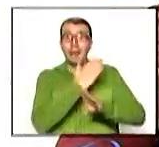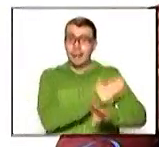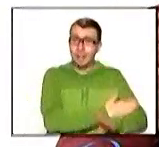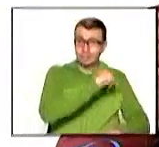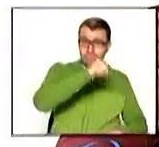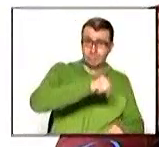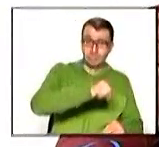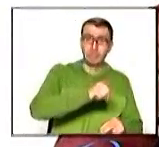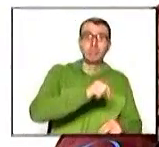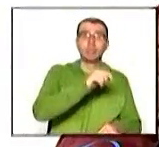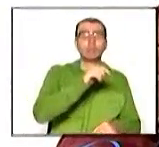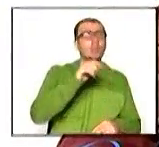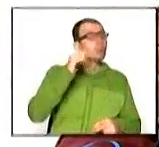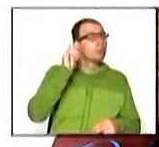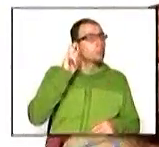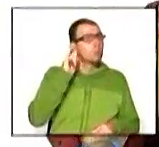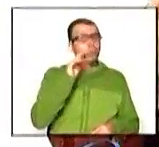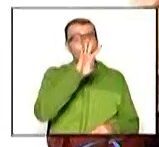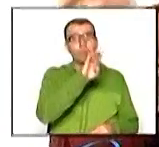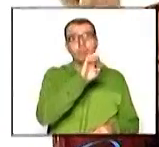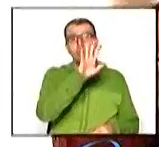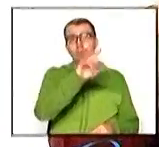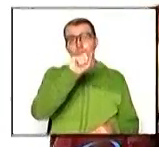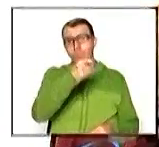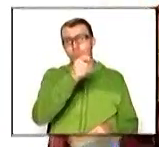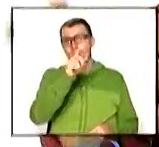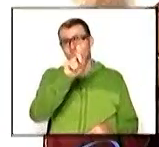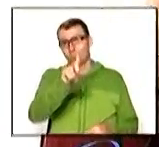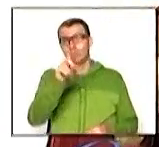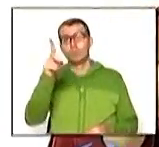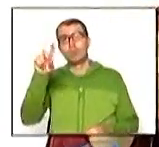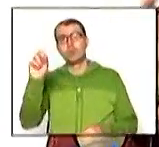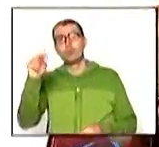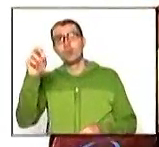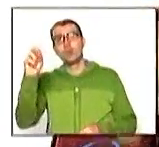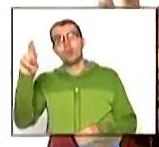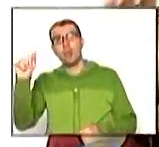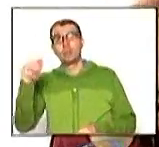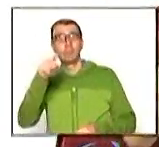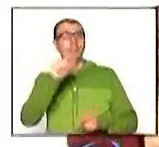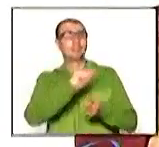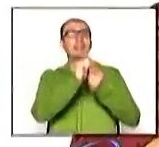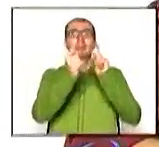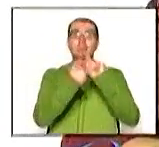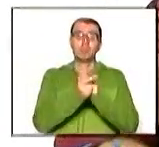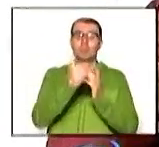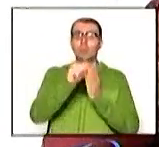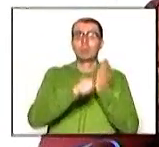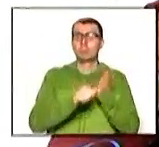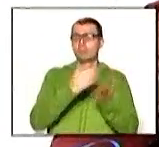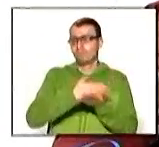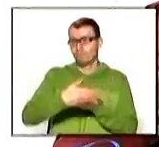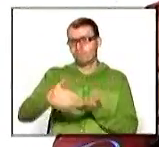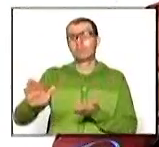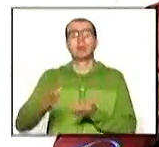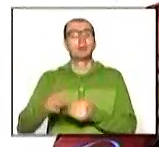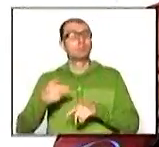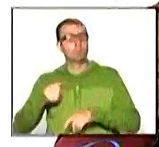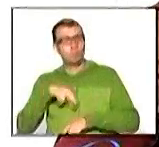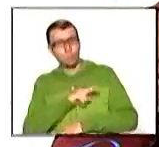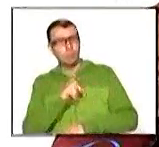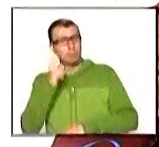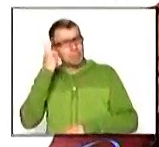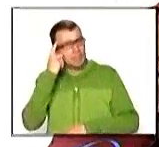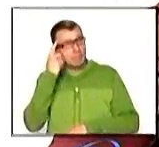desde 95.1 Sonora, la emisora cambió de nombre, cambió de programación, el programa salió, pero estamos pensando hacerlo